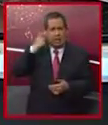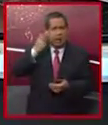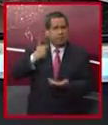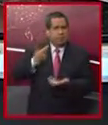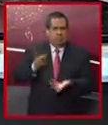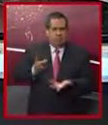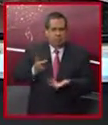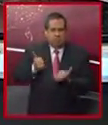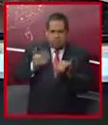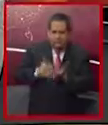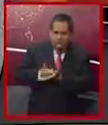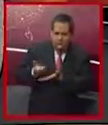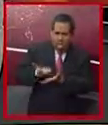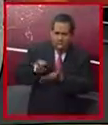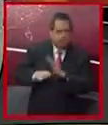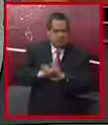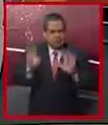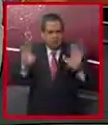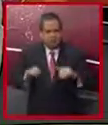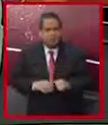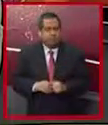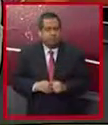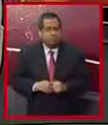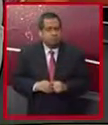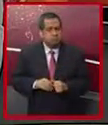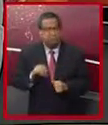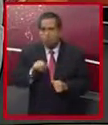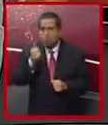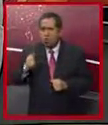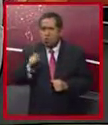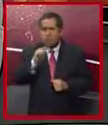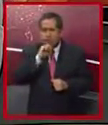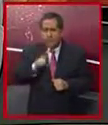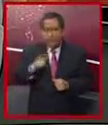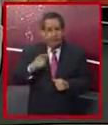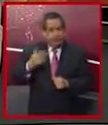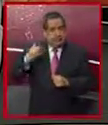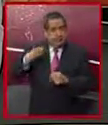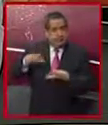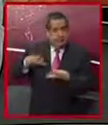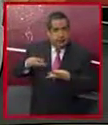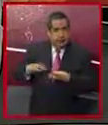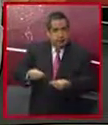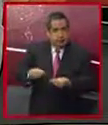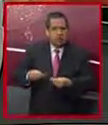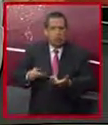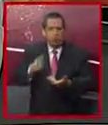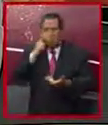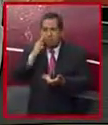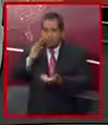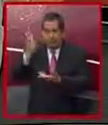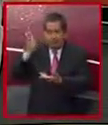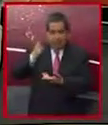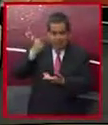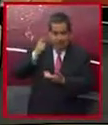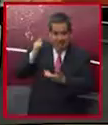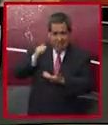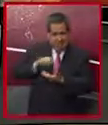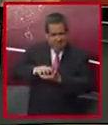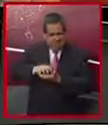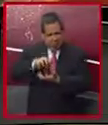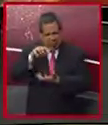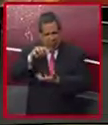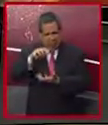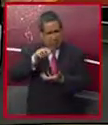una carga importante. El gasto que se ha ejercido en estas áreas podría cubrir perfectamente muchas